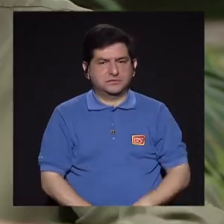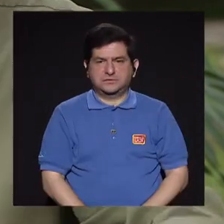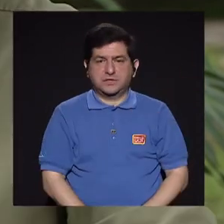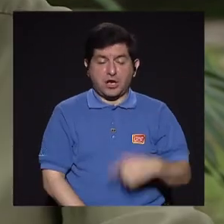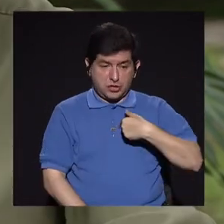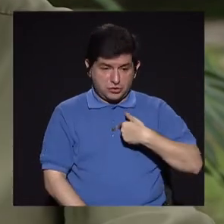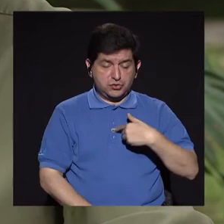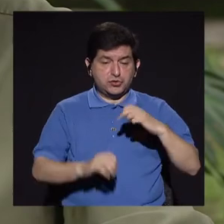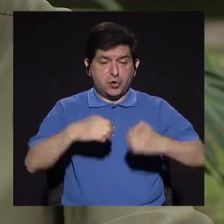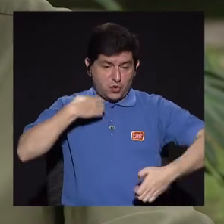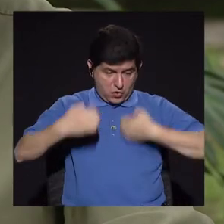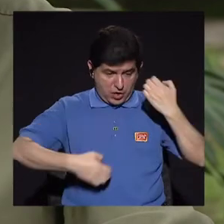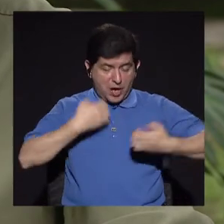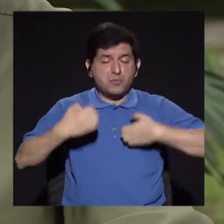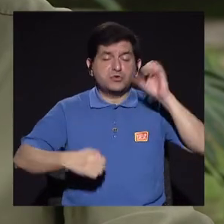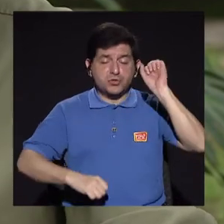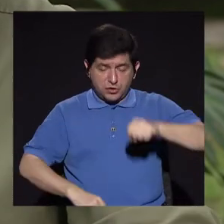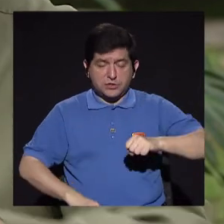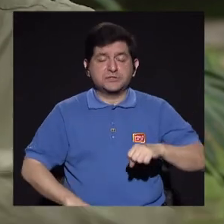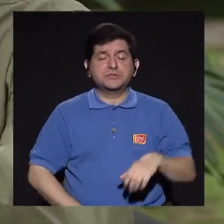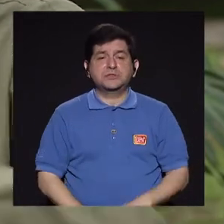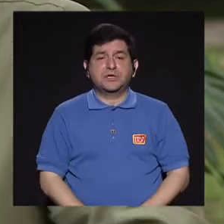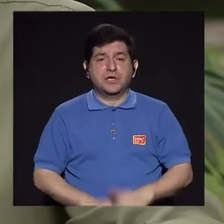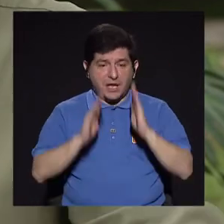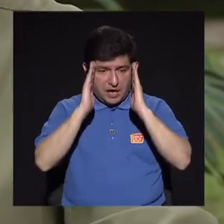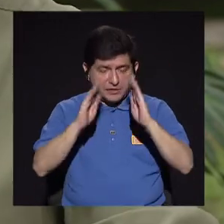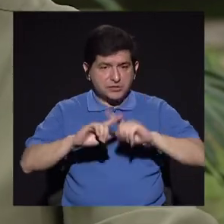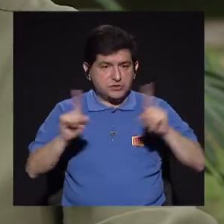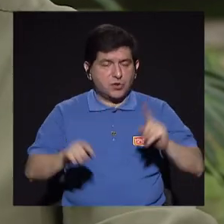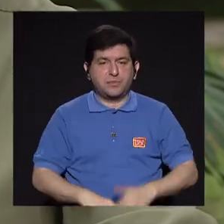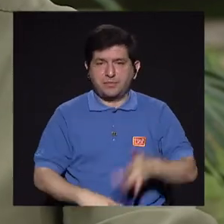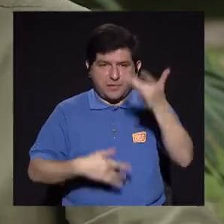las emociones del paciente con colitis ulcerativa, yo no trato la